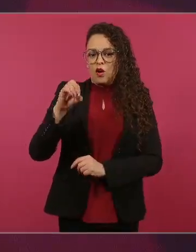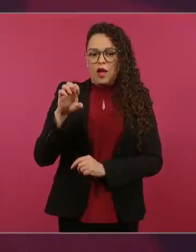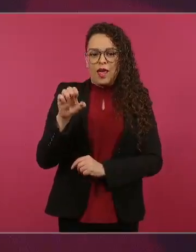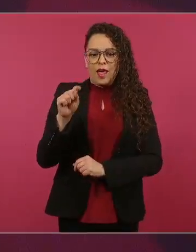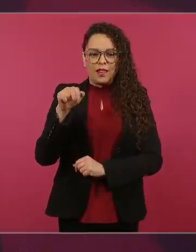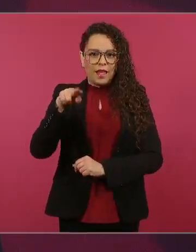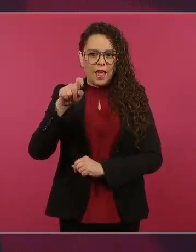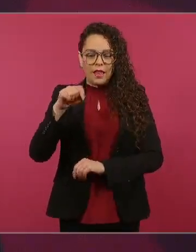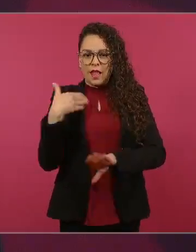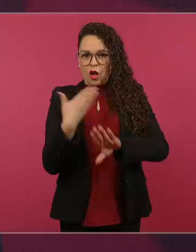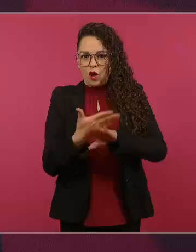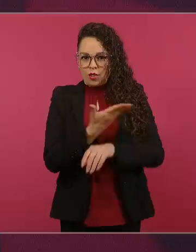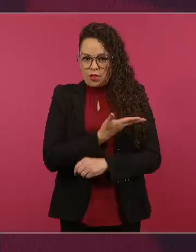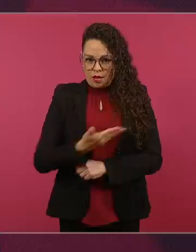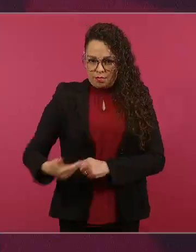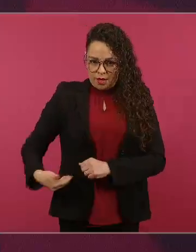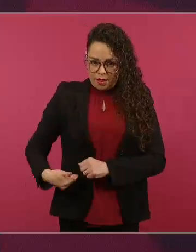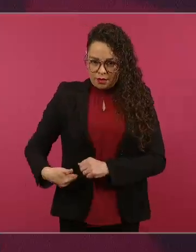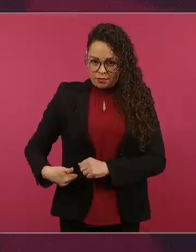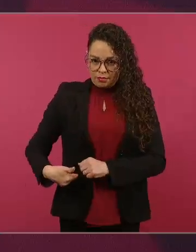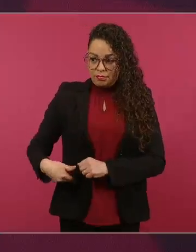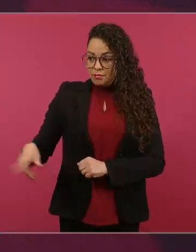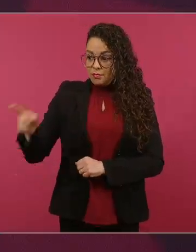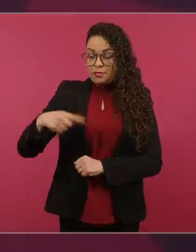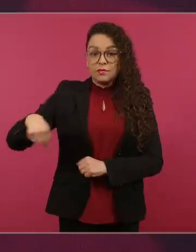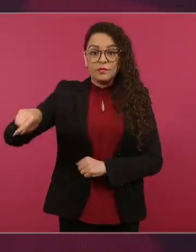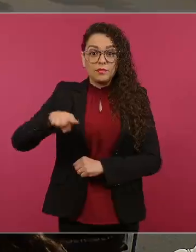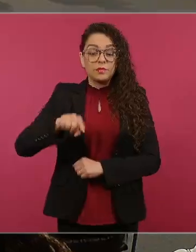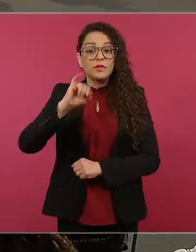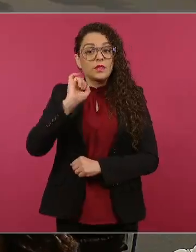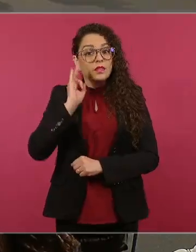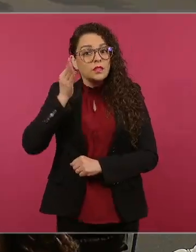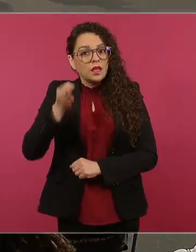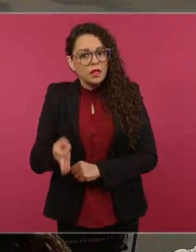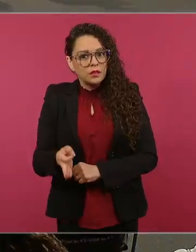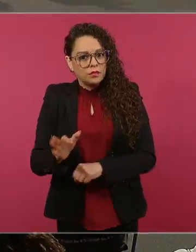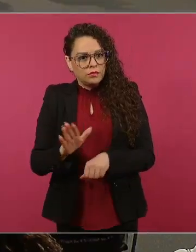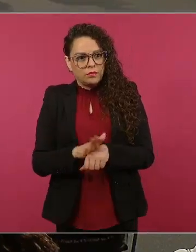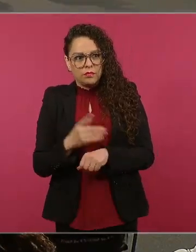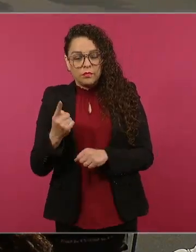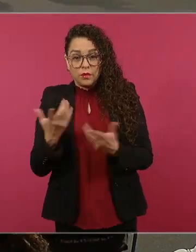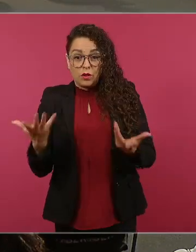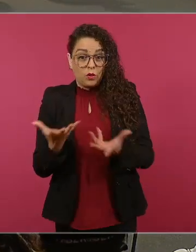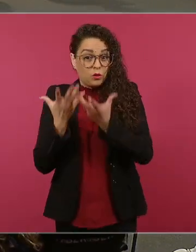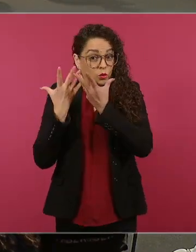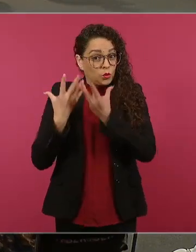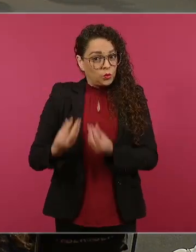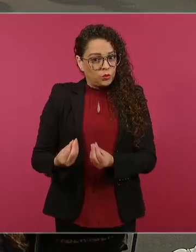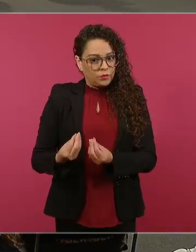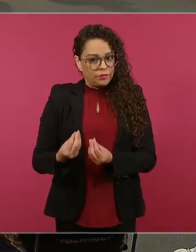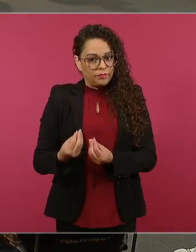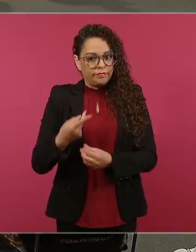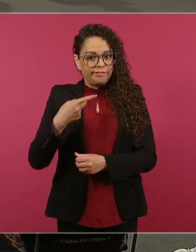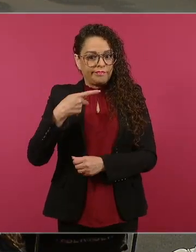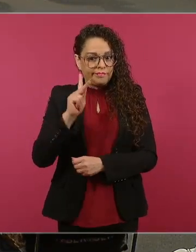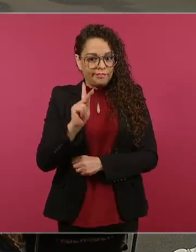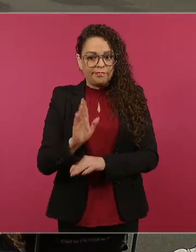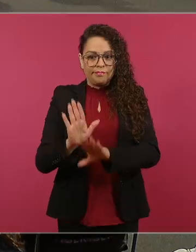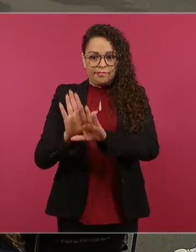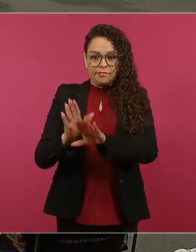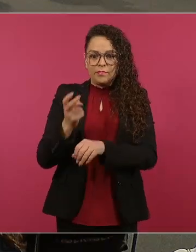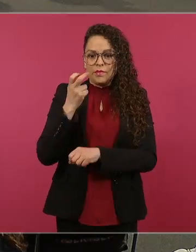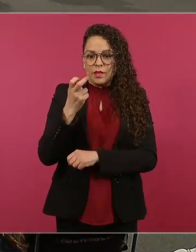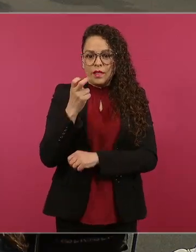los periodistas que se prestan a inflar la tendencia. Hasta aquí el balance de la campaña negra contra el